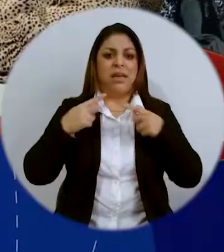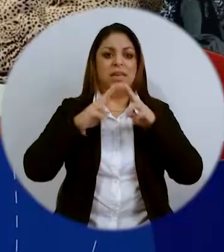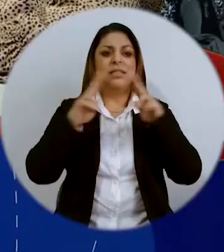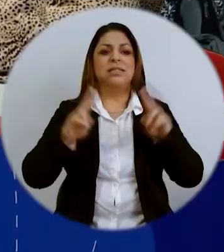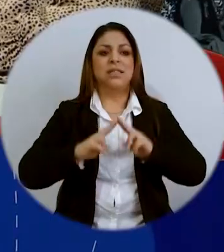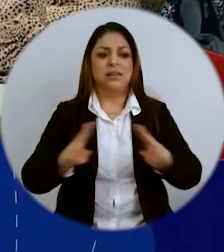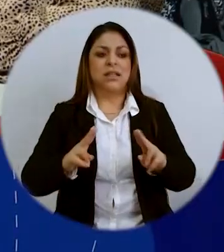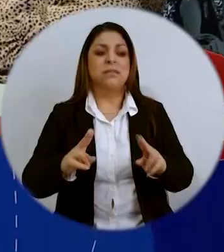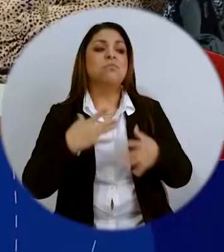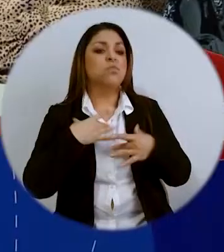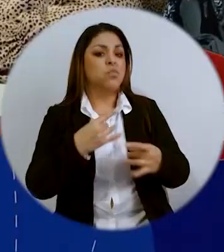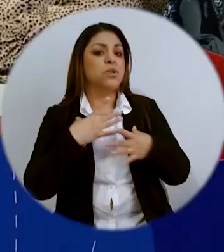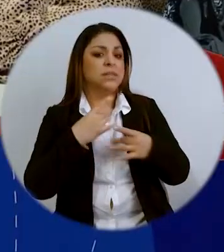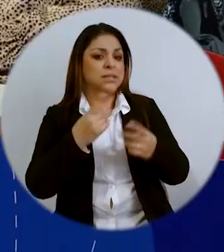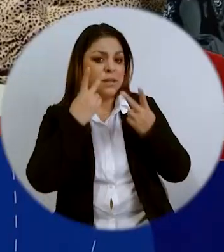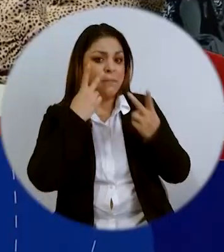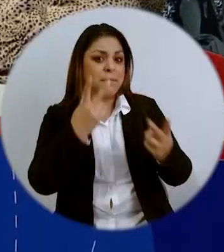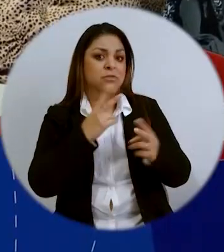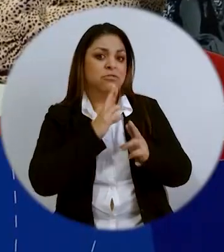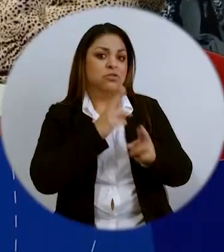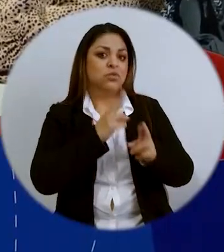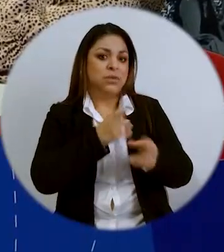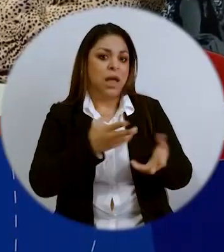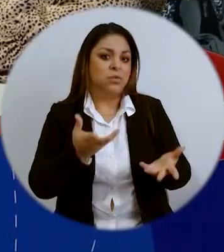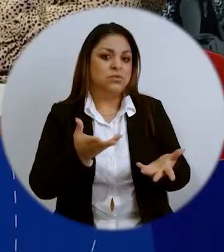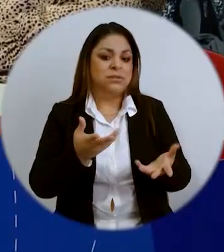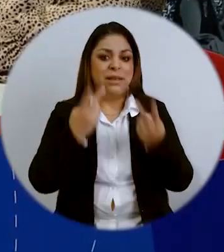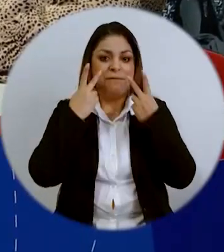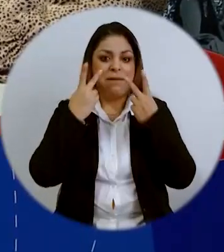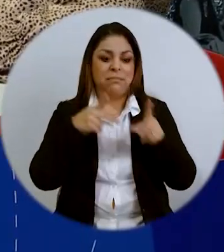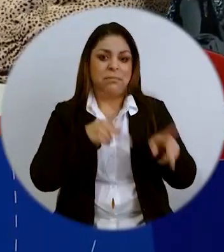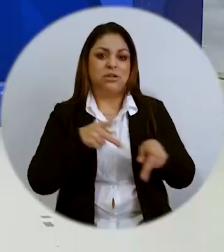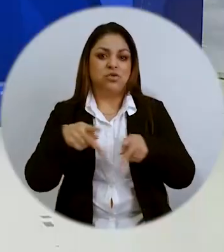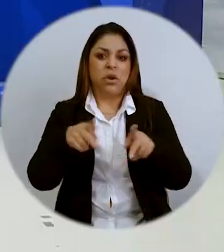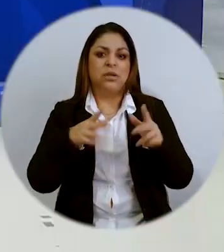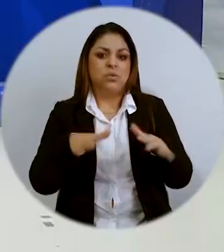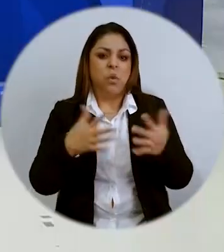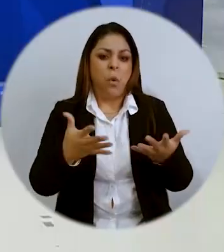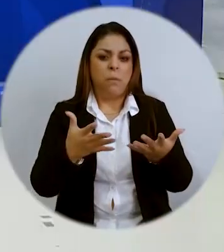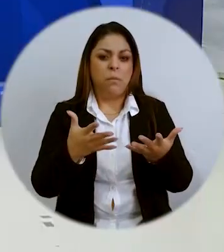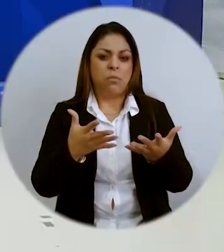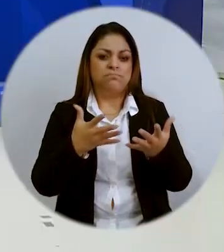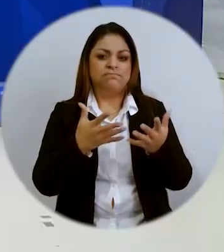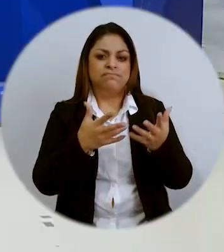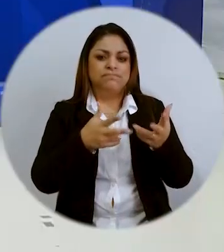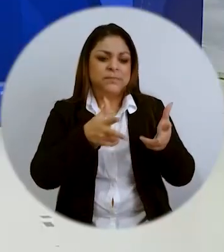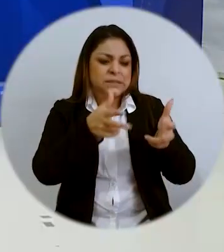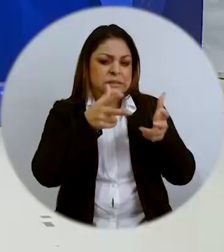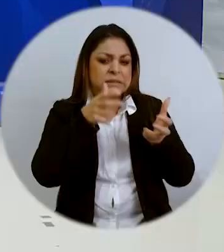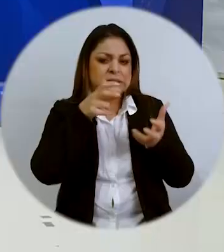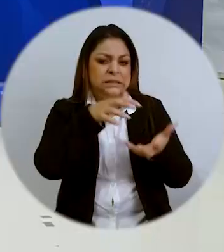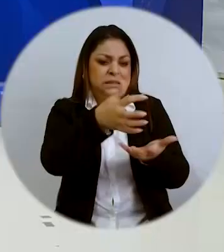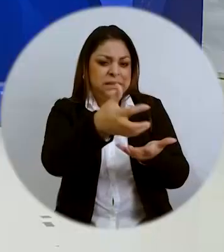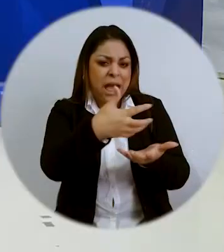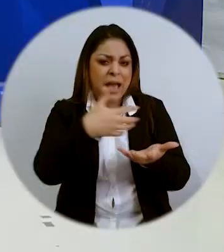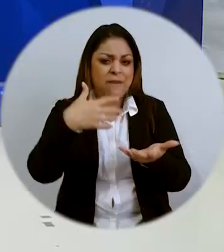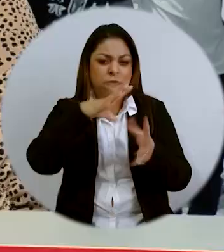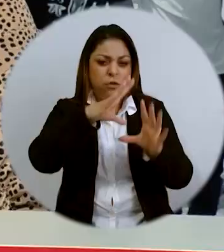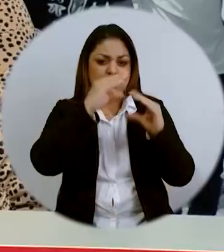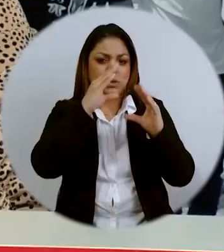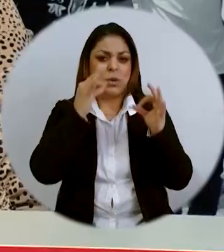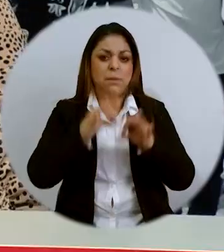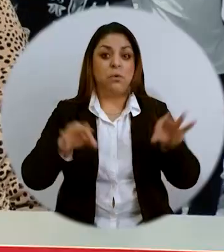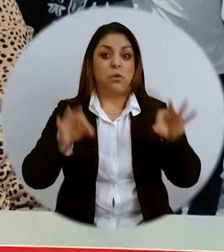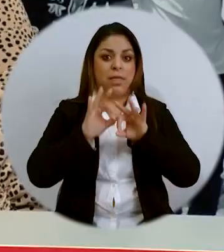ver los resultados y cómo las personas pueden extraer datos y información importante y